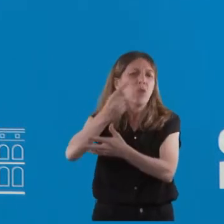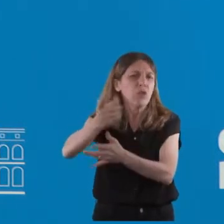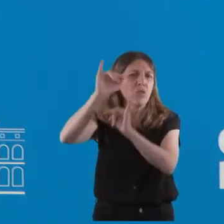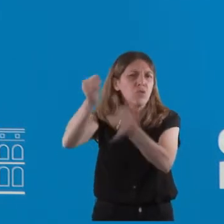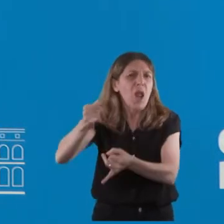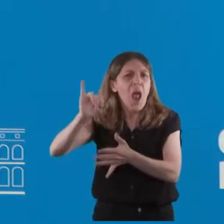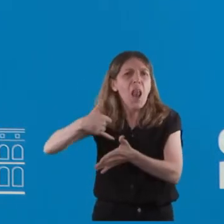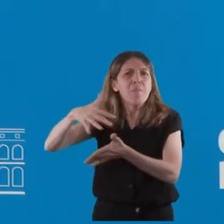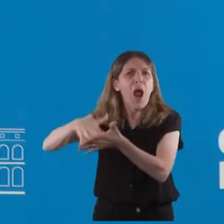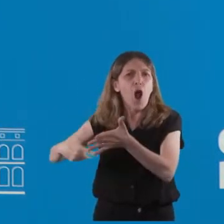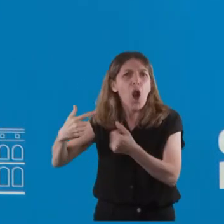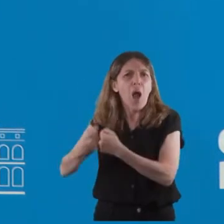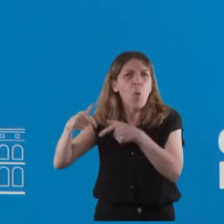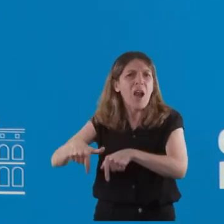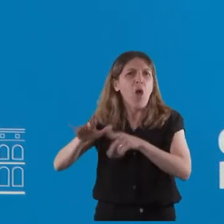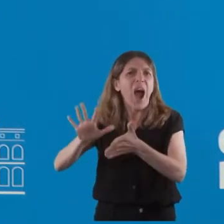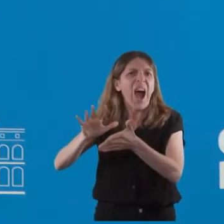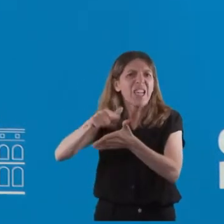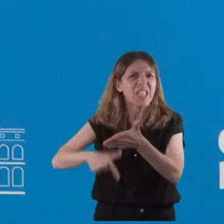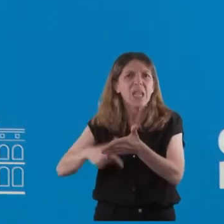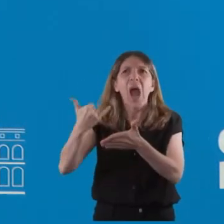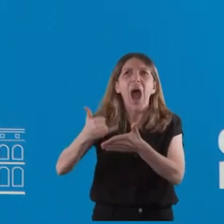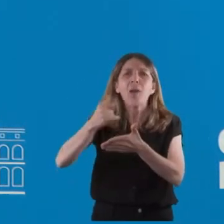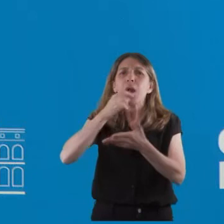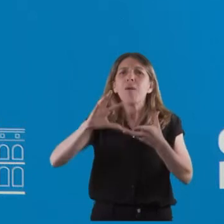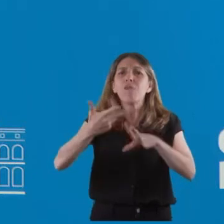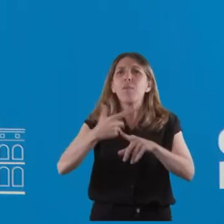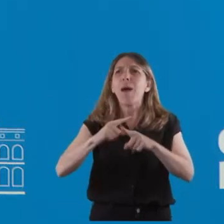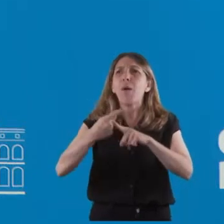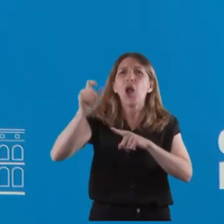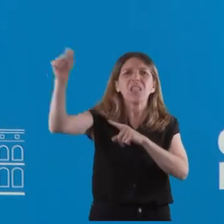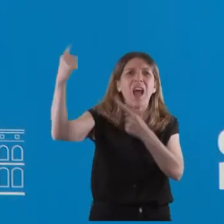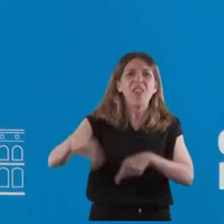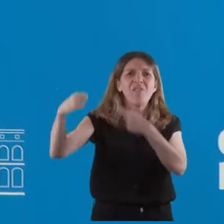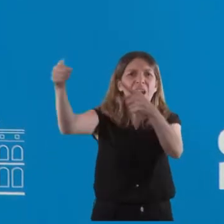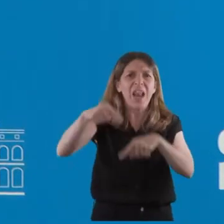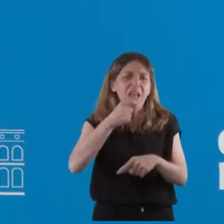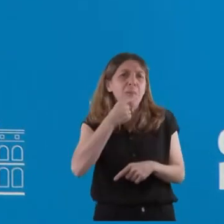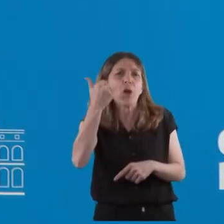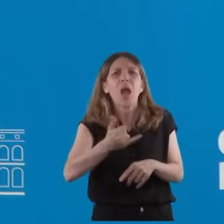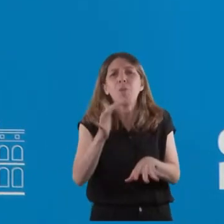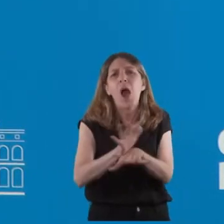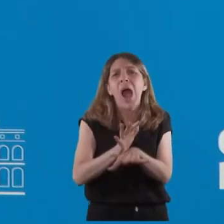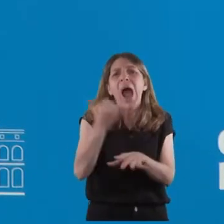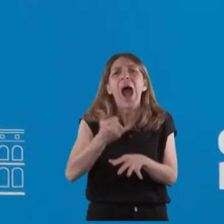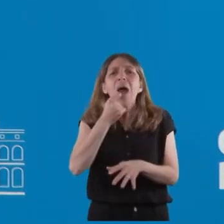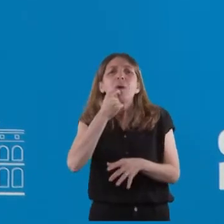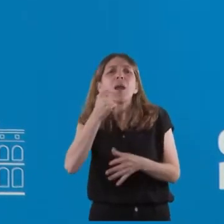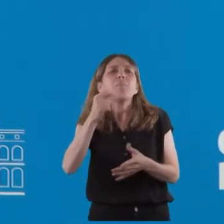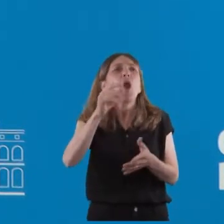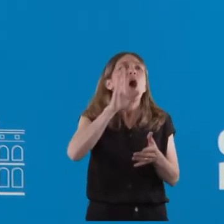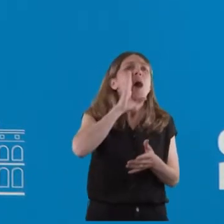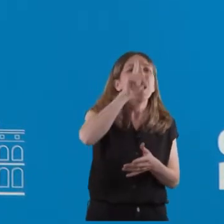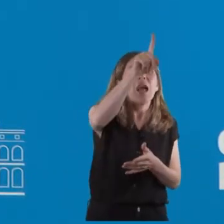situaciones políticas ideológicas muy diferentes a nosotros llegamos en el dolor reconoce la más izquierda del partido demócrata de los eeuu